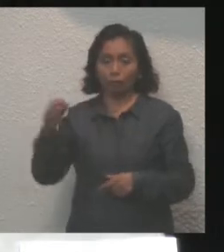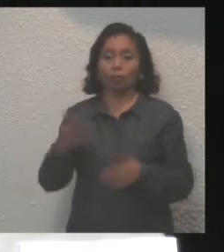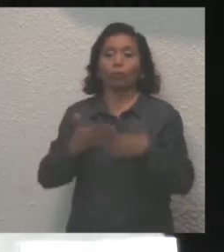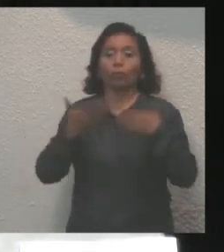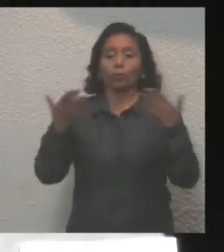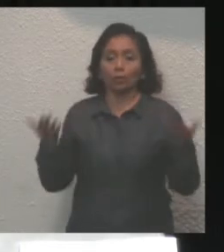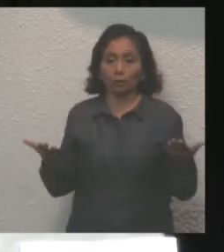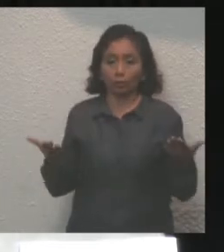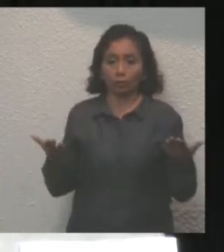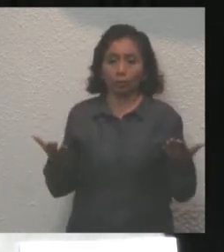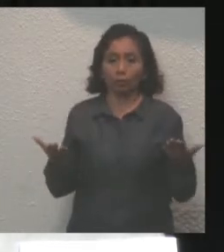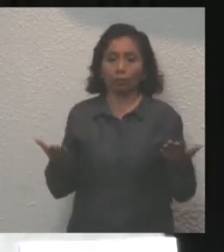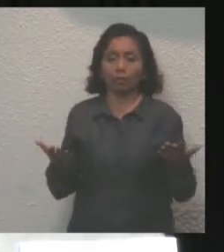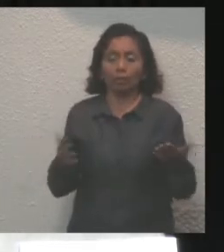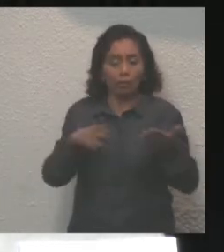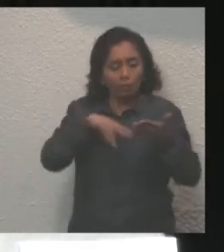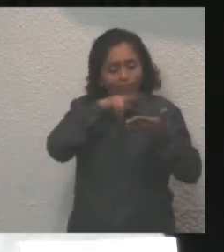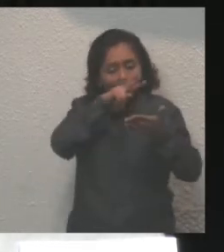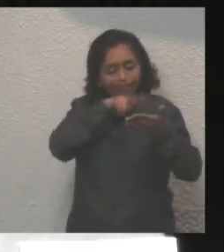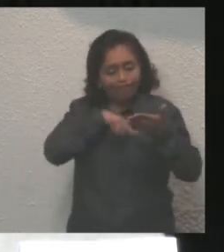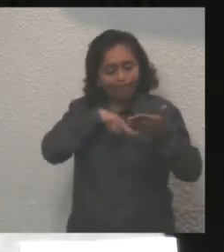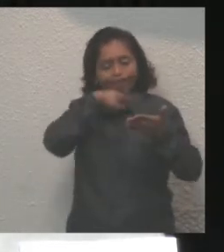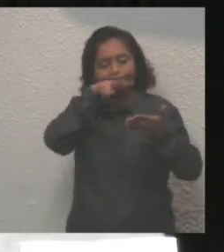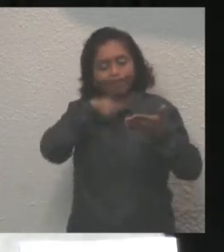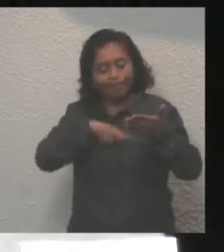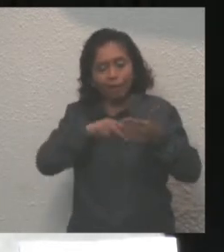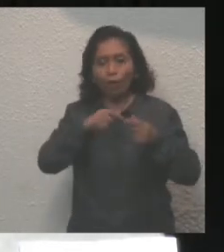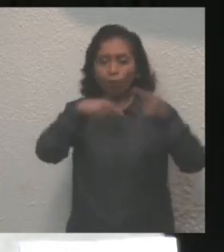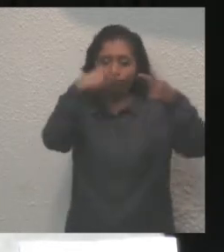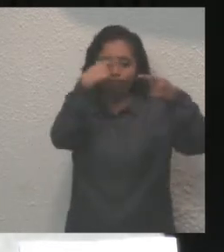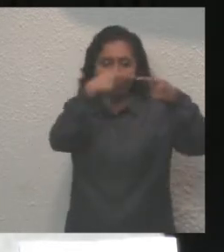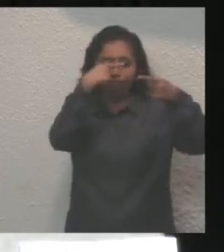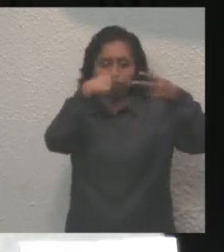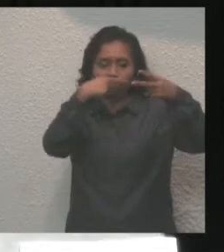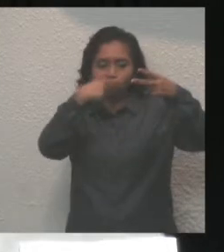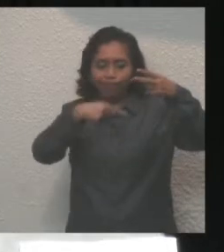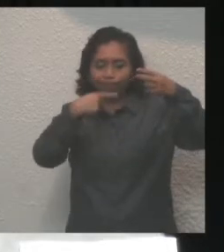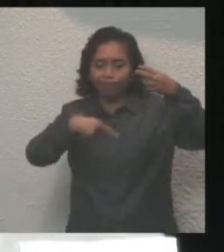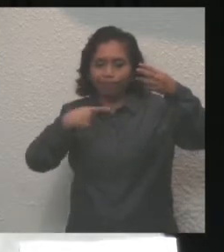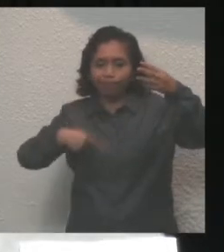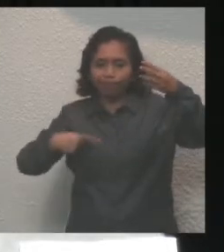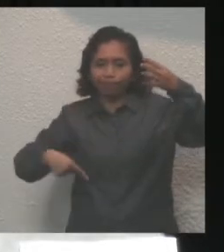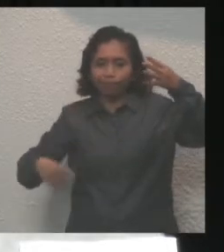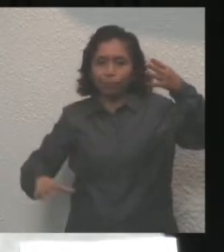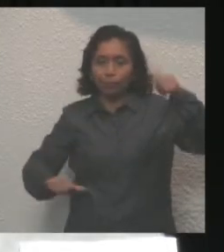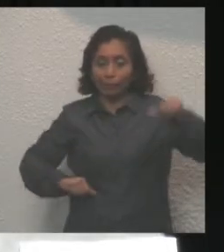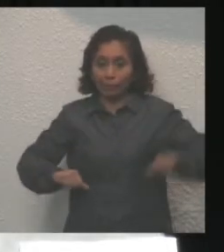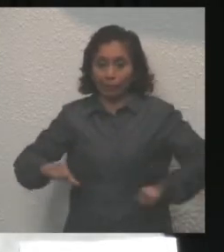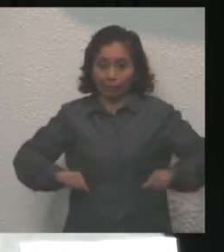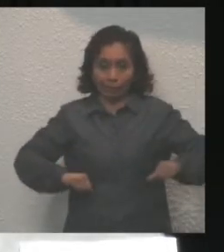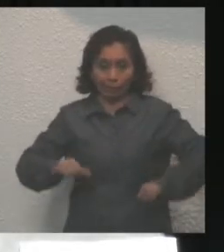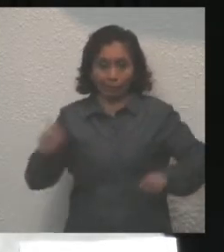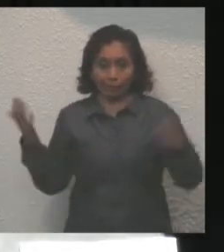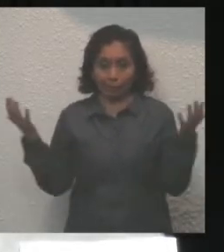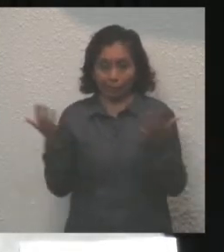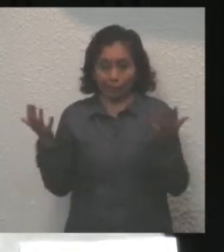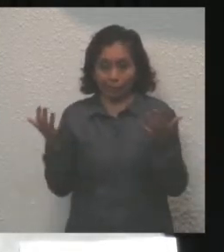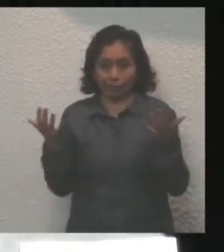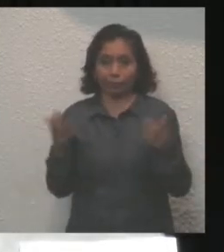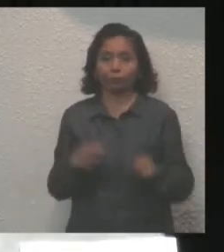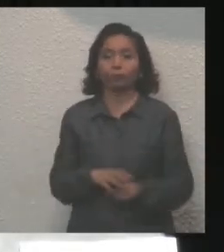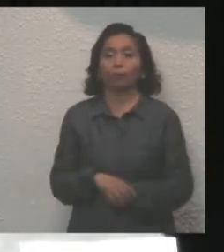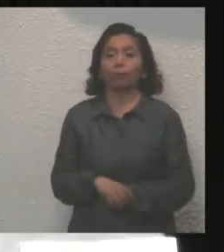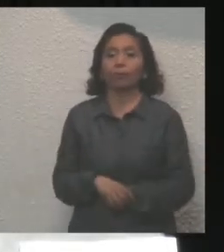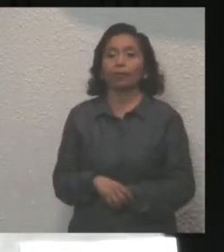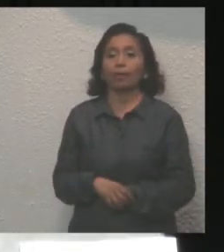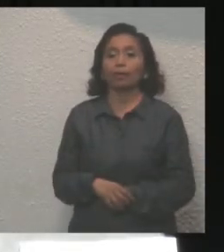los encargados de examinar cada una de las acciones emprendidas y recursos ejecutados en